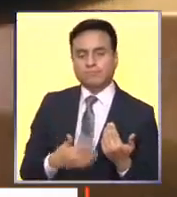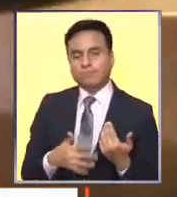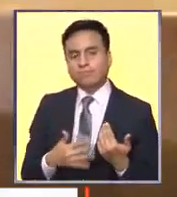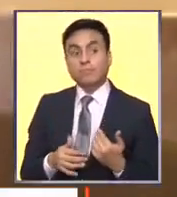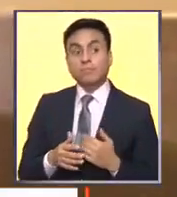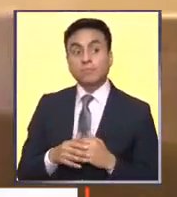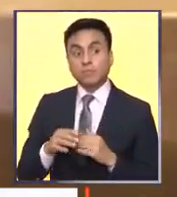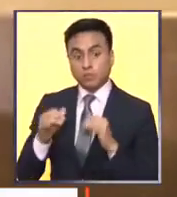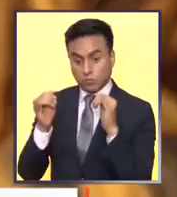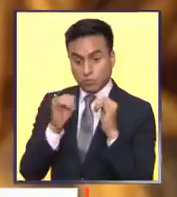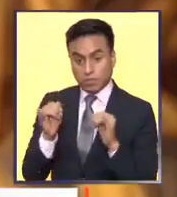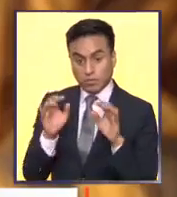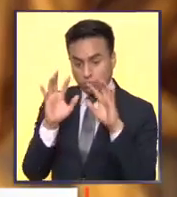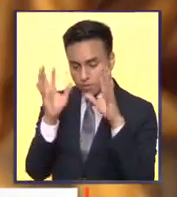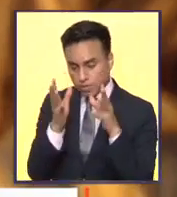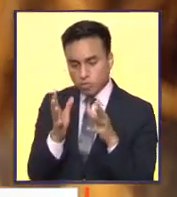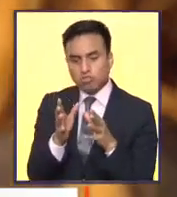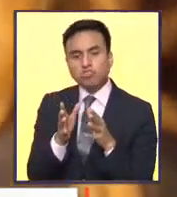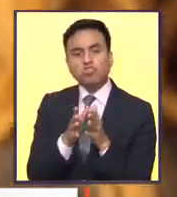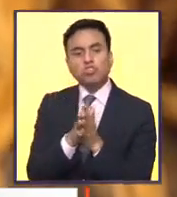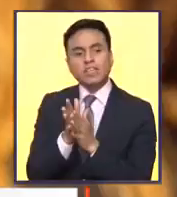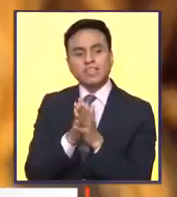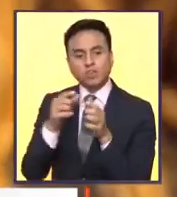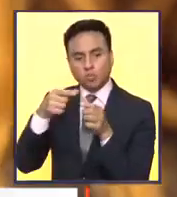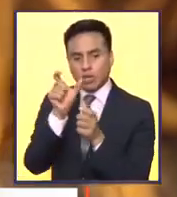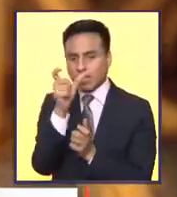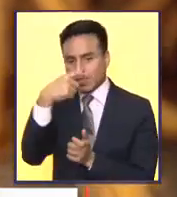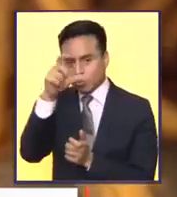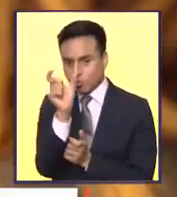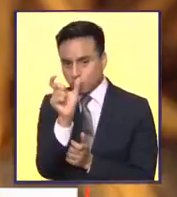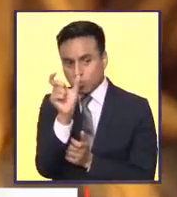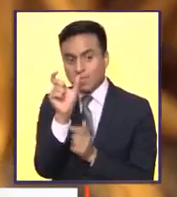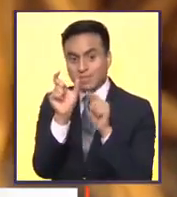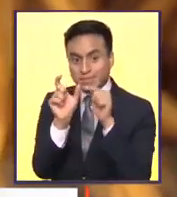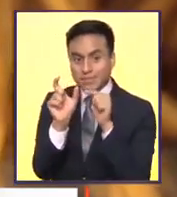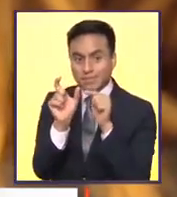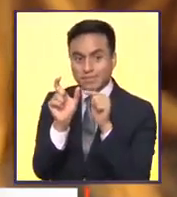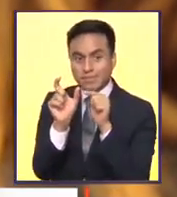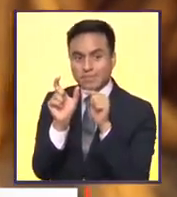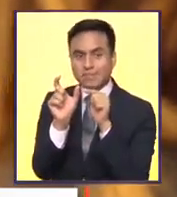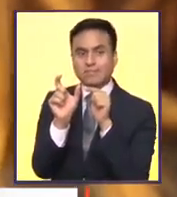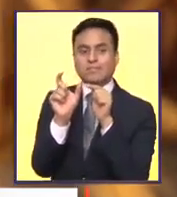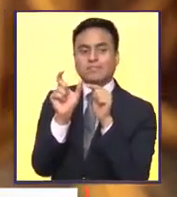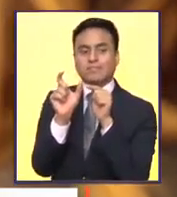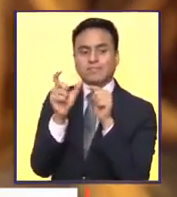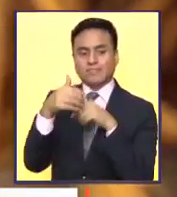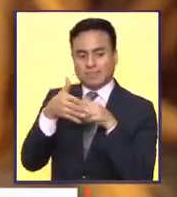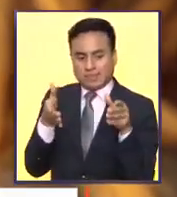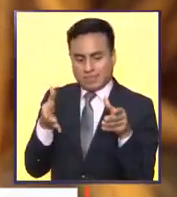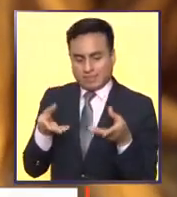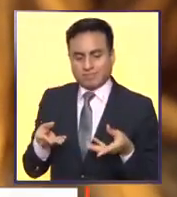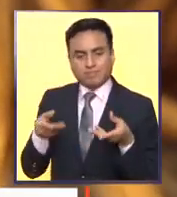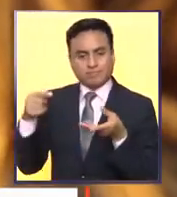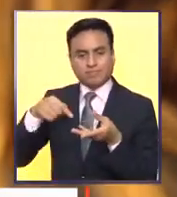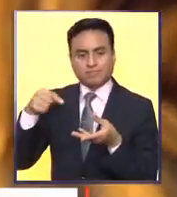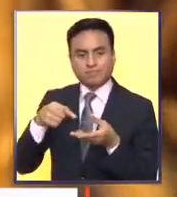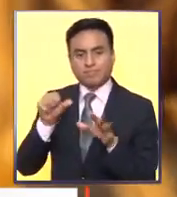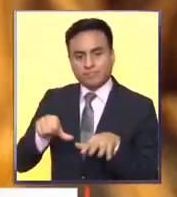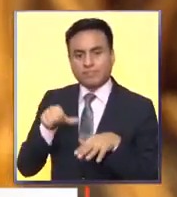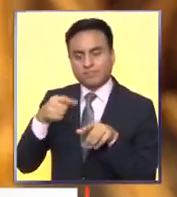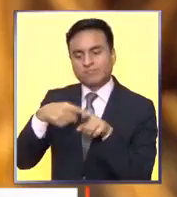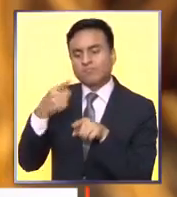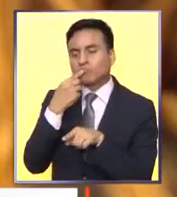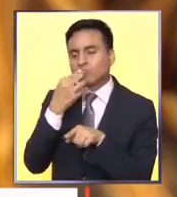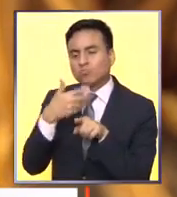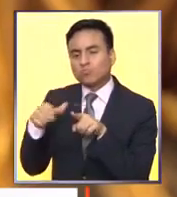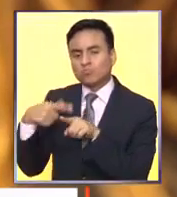Nuestro formato de chocolate son estos cuadraditos. Así, y en esta caja que te vamos a dar vienen 16 sabores, así que te